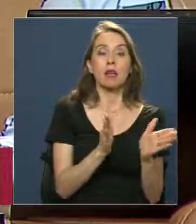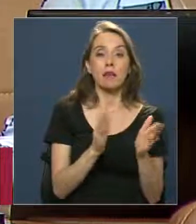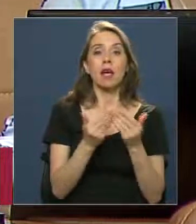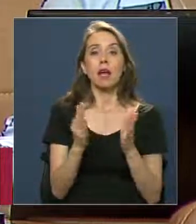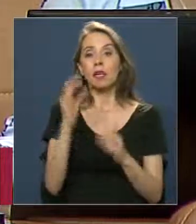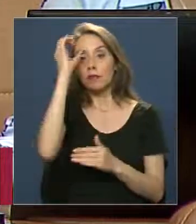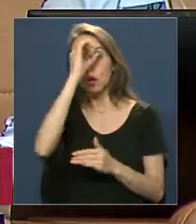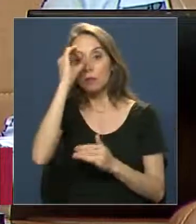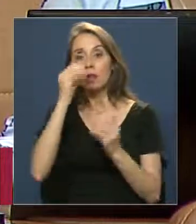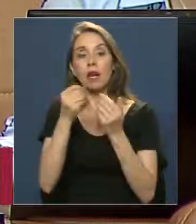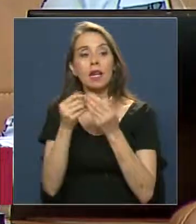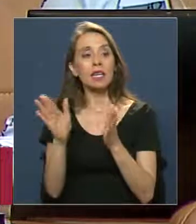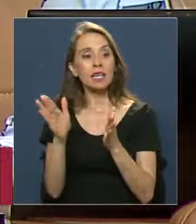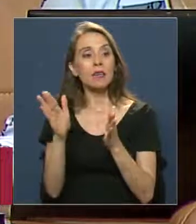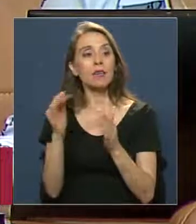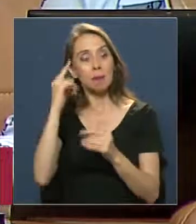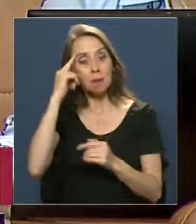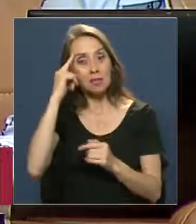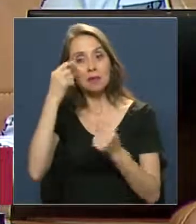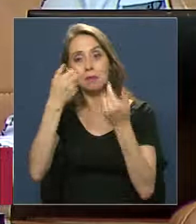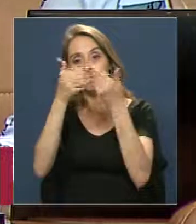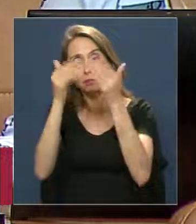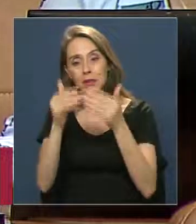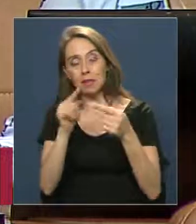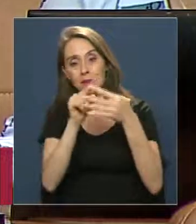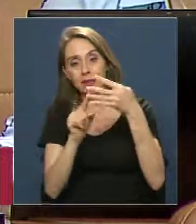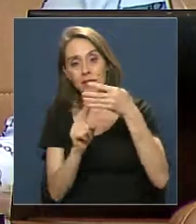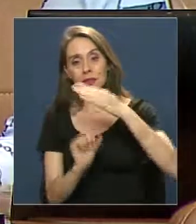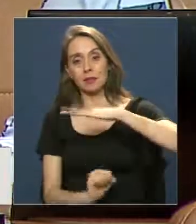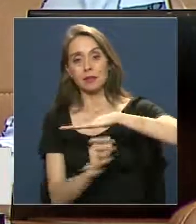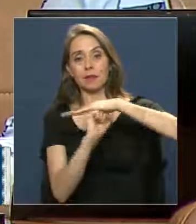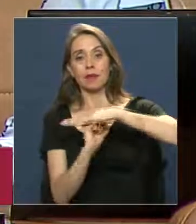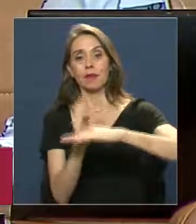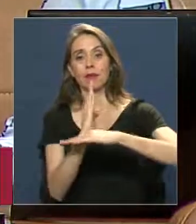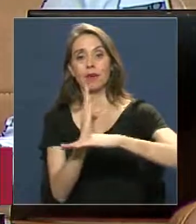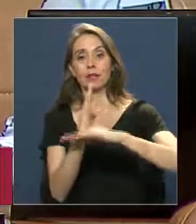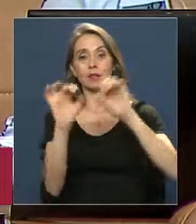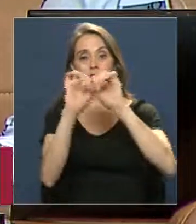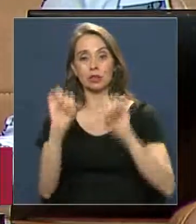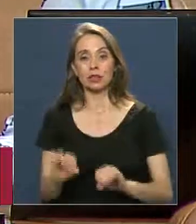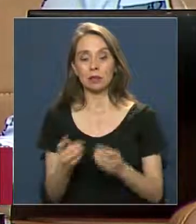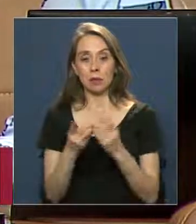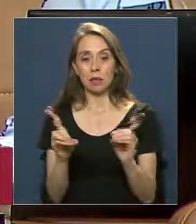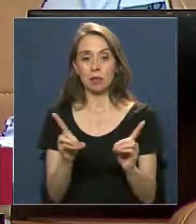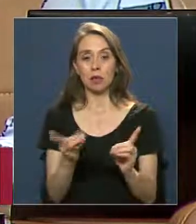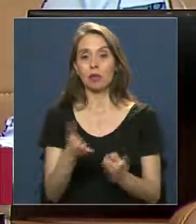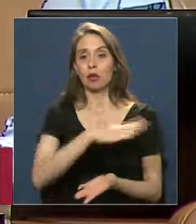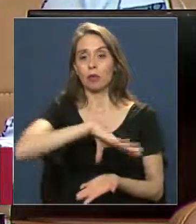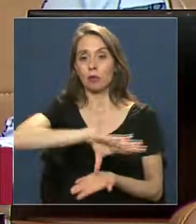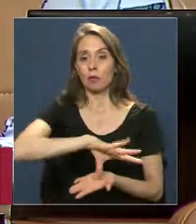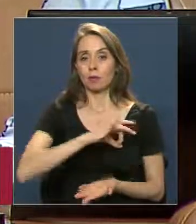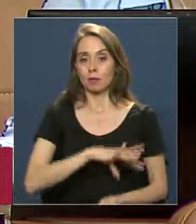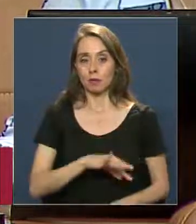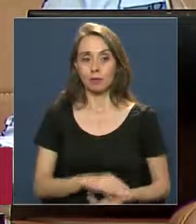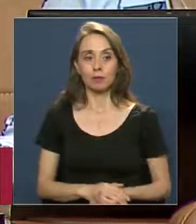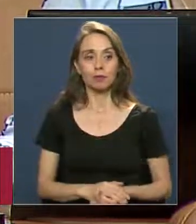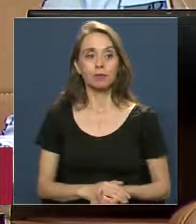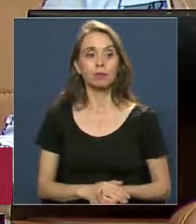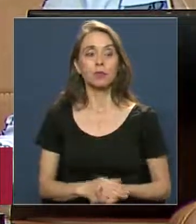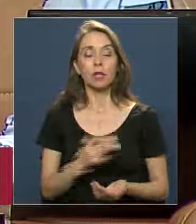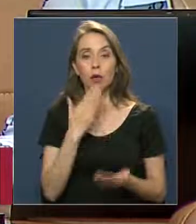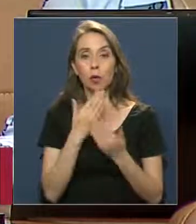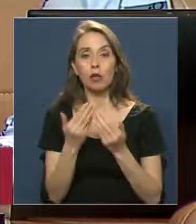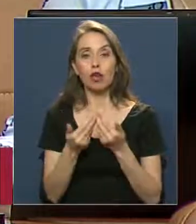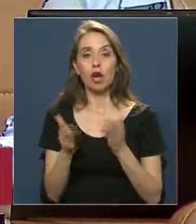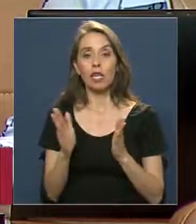consagrado en nuestra Constitución, se alza como el pilar fundamental en un sistema democrático como el nuestro. Cuando se coarta la